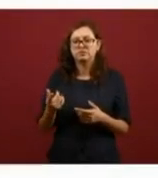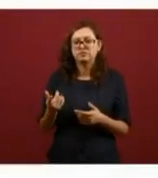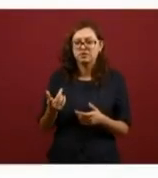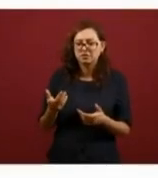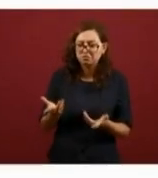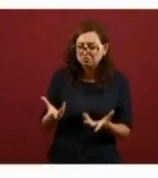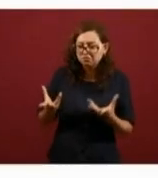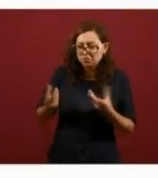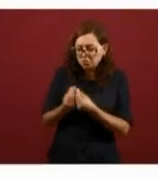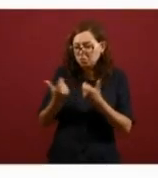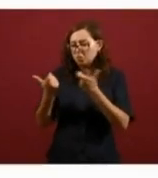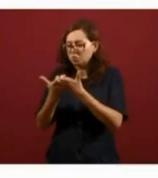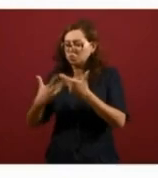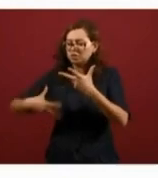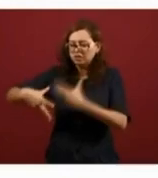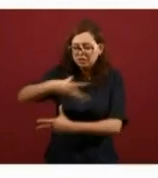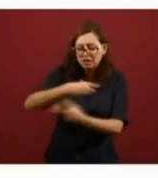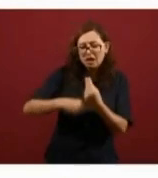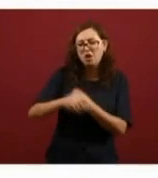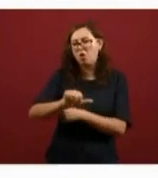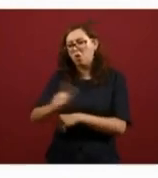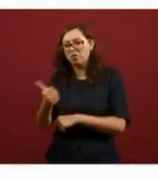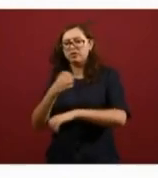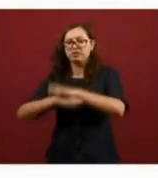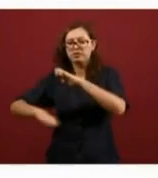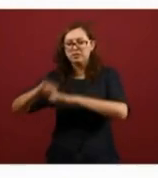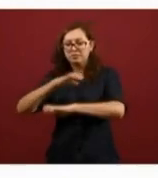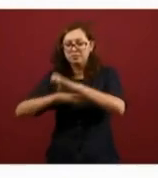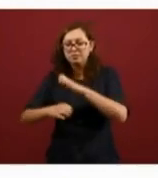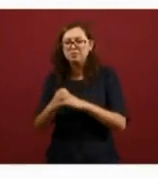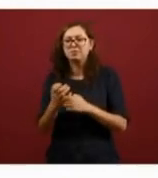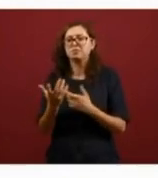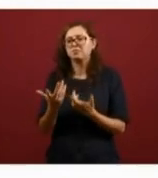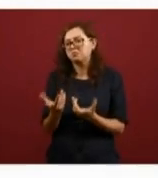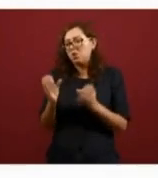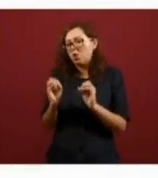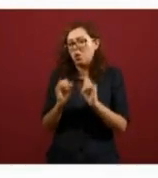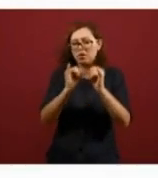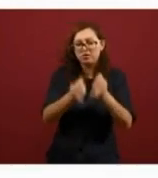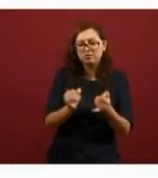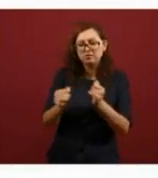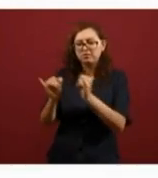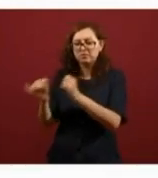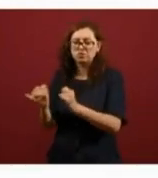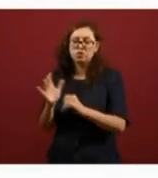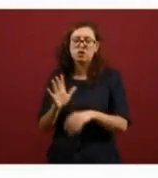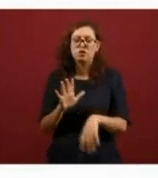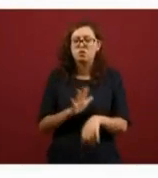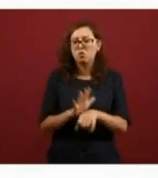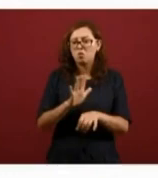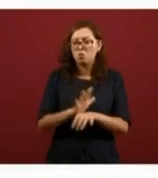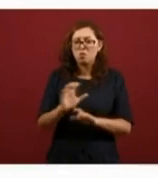son sociedades cooperativas, en otras son empresas pesqueras o son productores en lo individual. El presupuesto que se nos fue asignado para este año